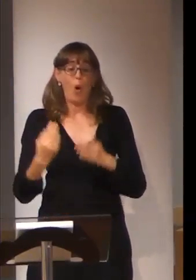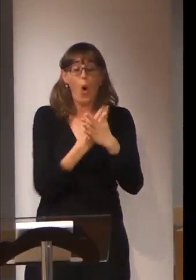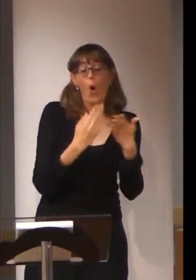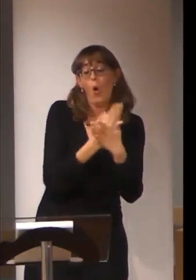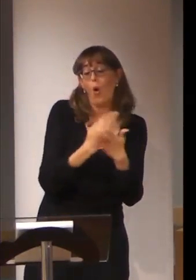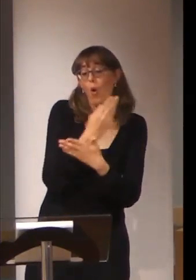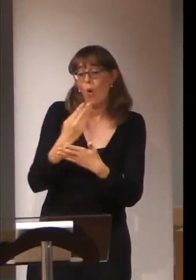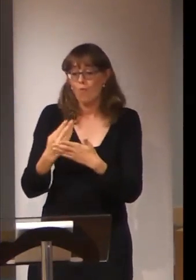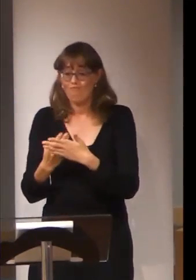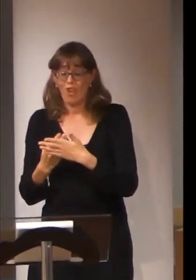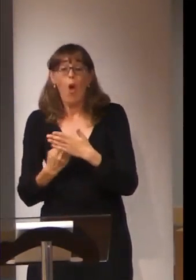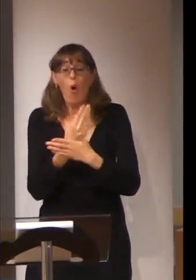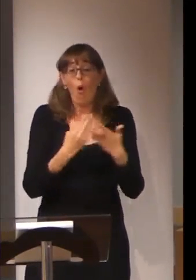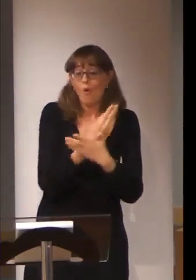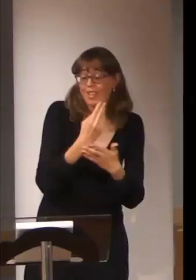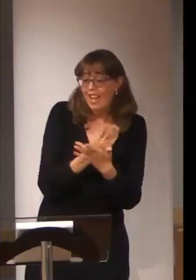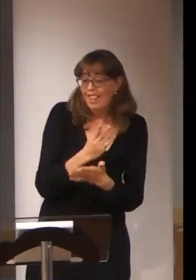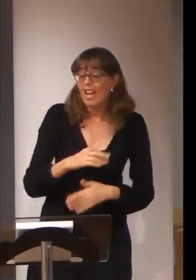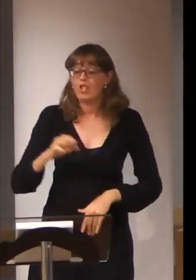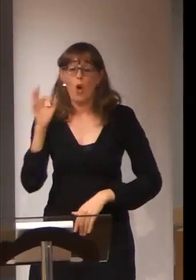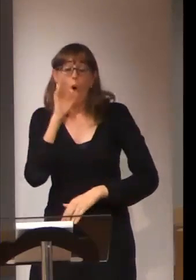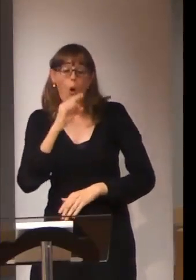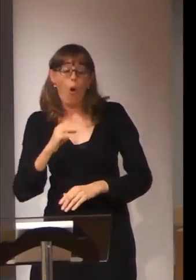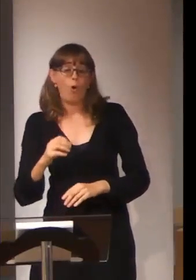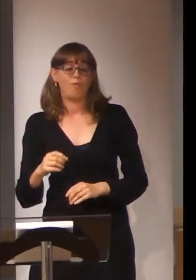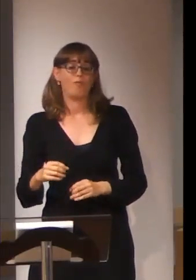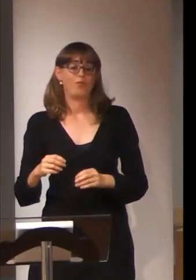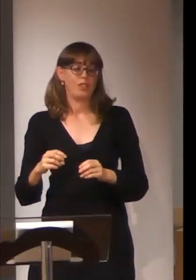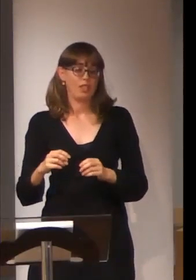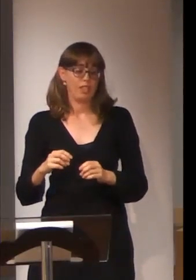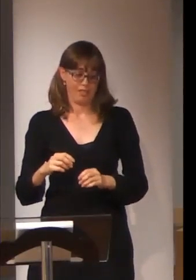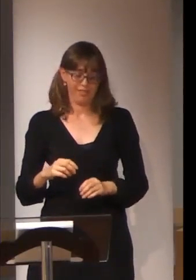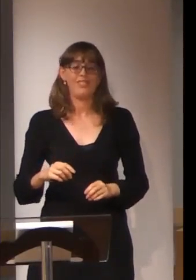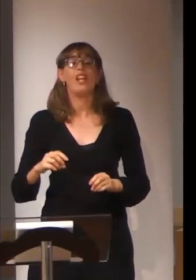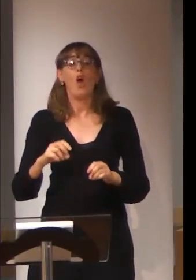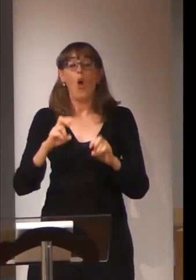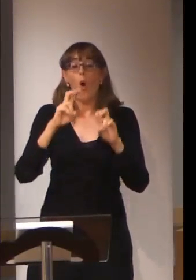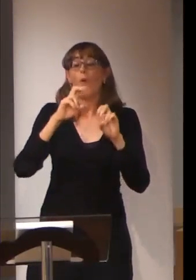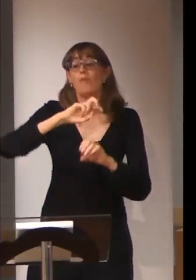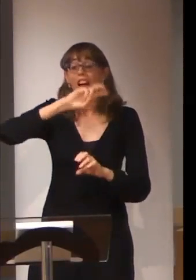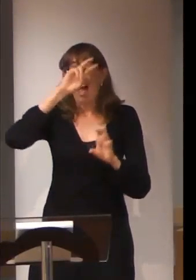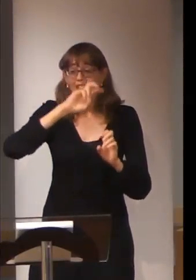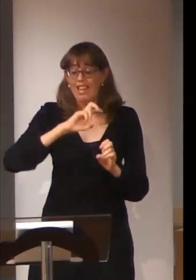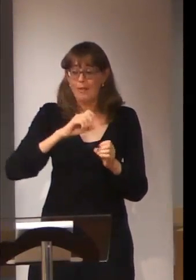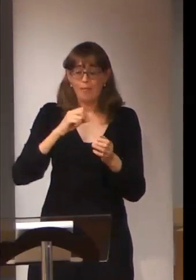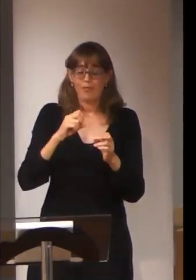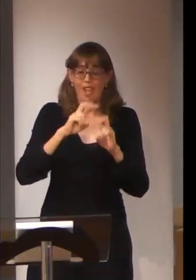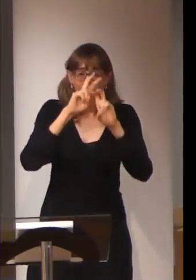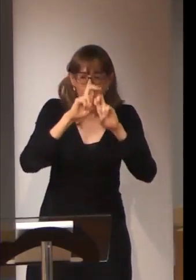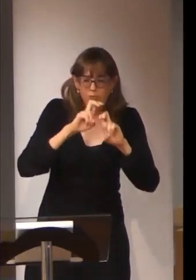Los alumnos tienen que hacer diferentes cosas. Por ejemplo, celebración de jornadas,